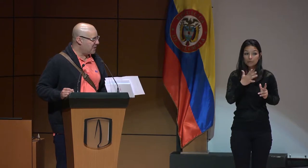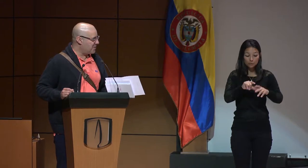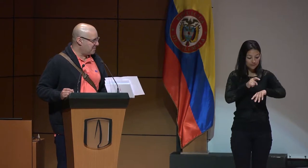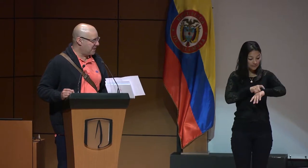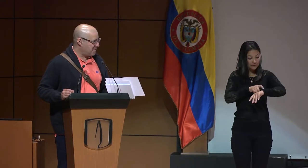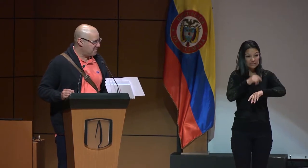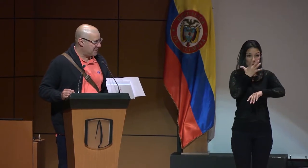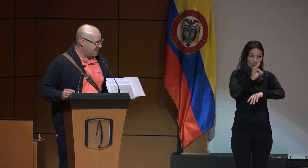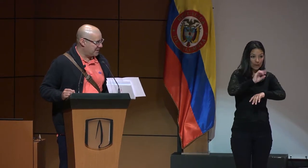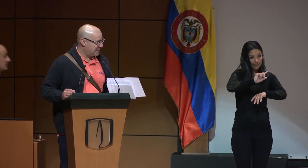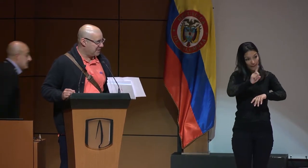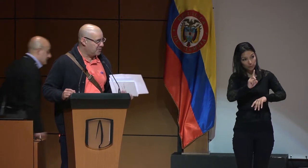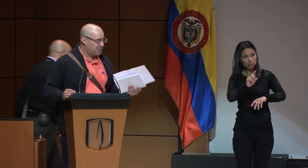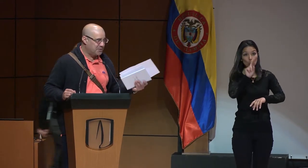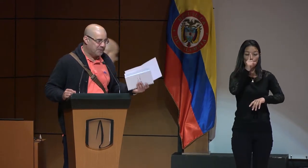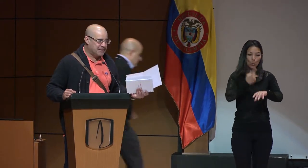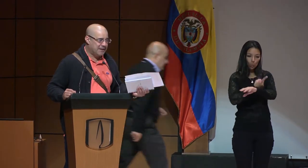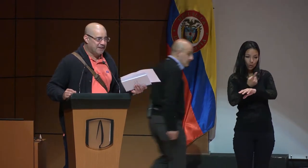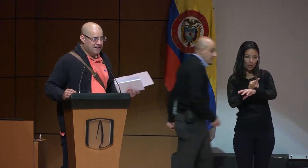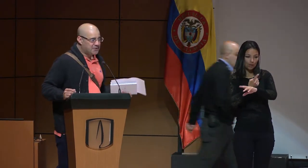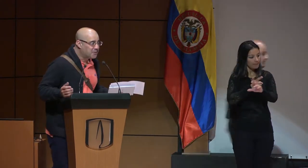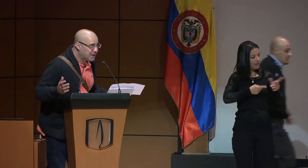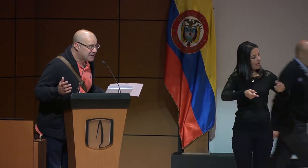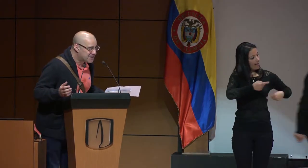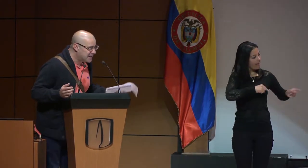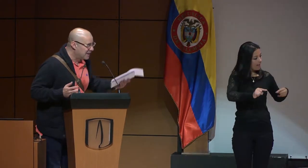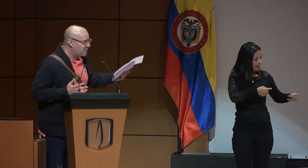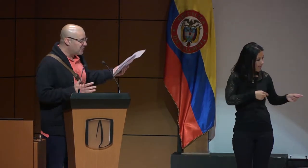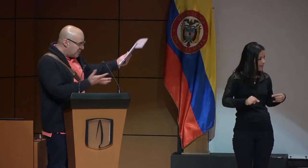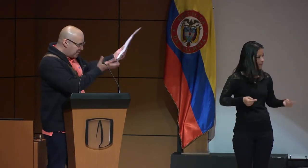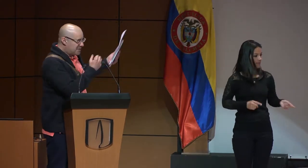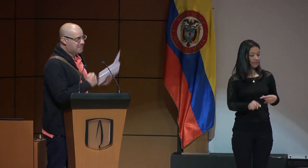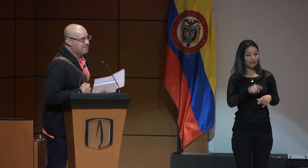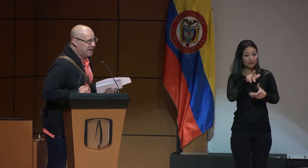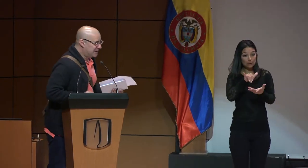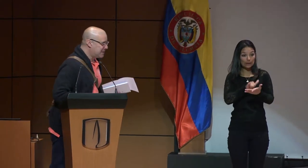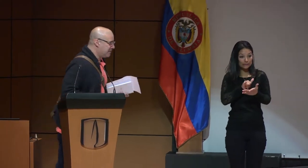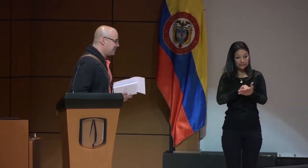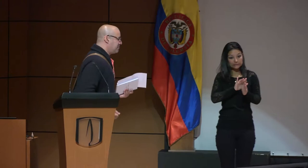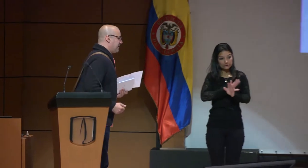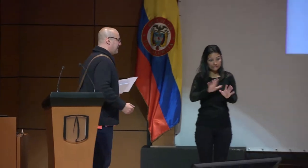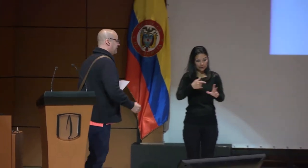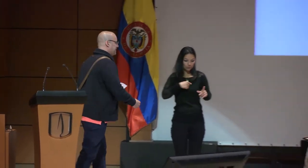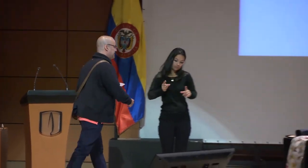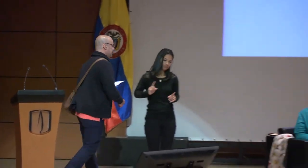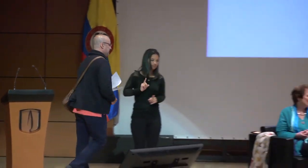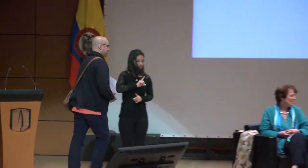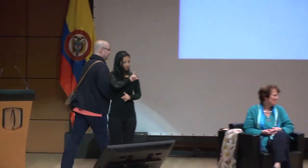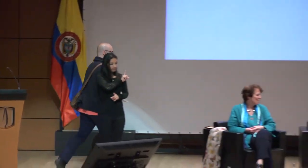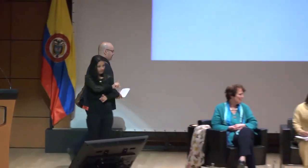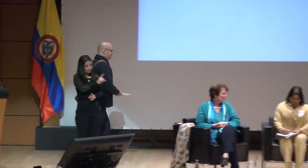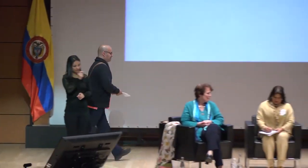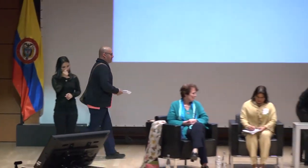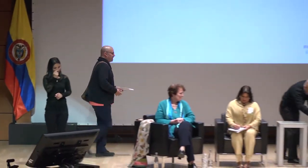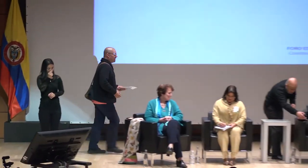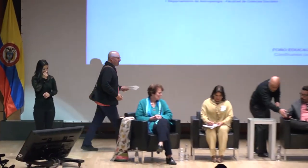minutos y una hora para conversar. Entonces, sobre esas condiciones me desplazo.